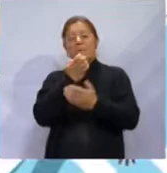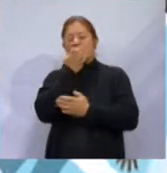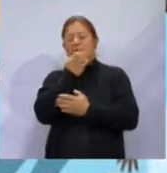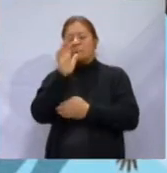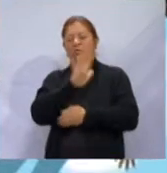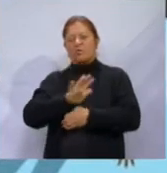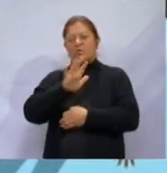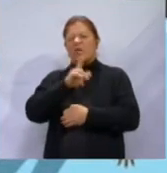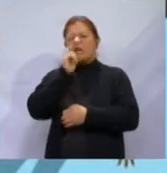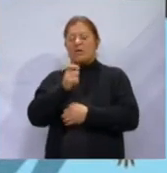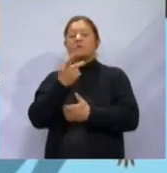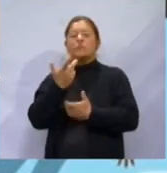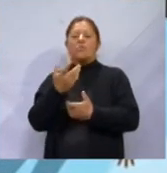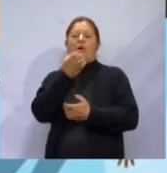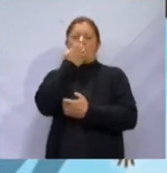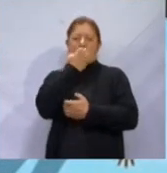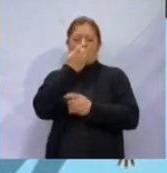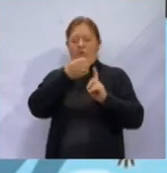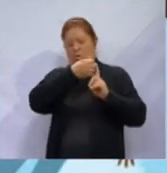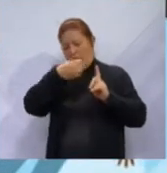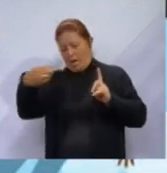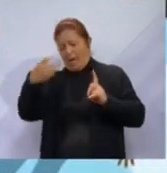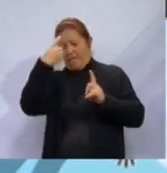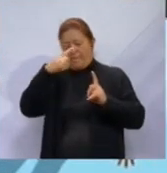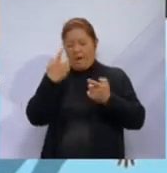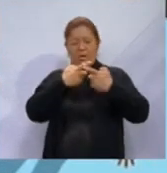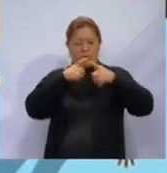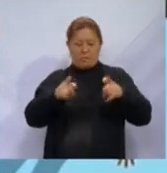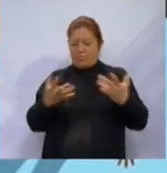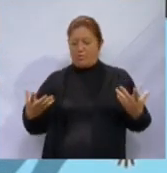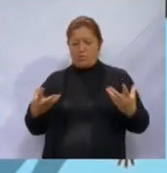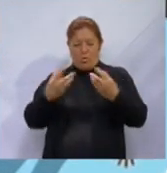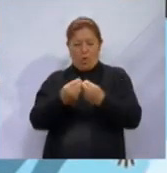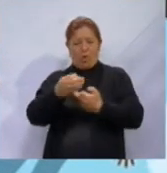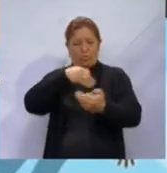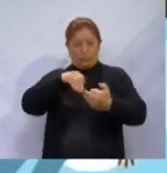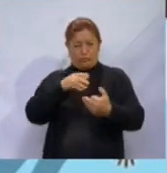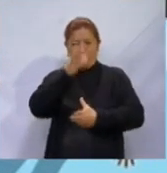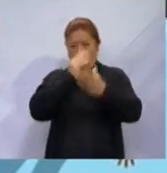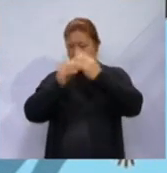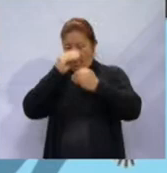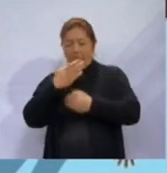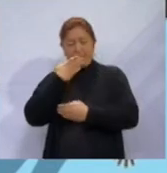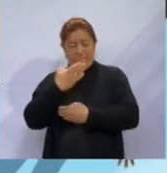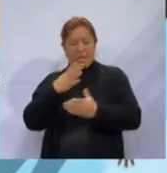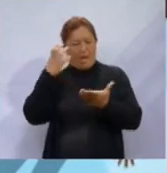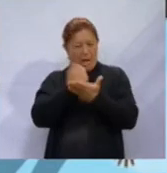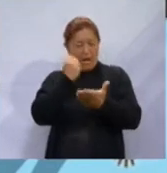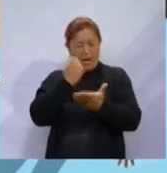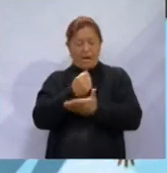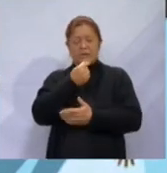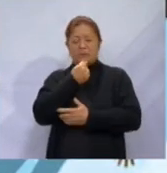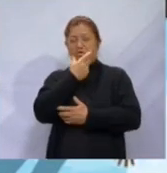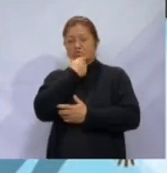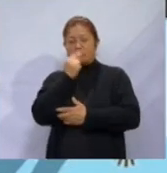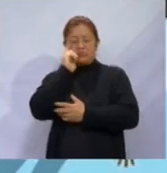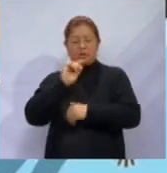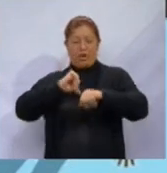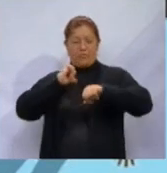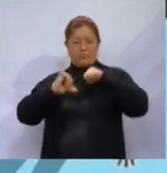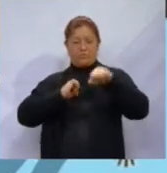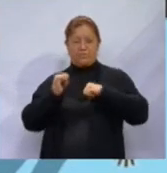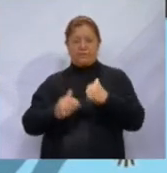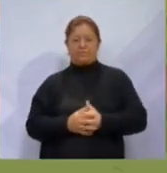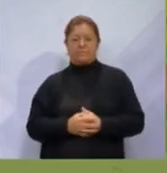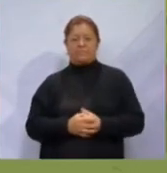decir, una escuela organizada para acoger la diversidad y asegurar el logro educativo de todas las niñas, los niños y